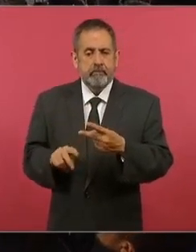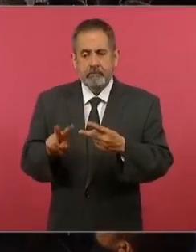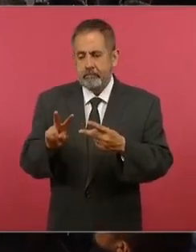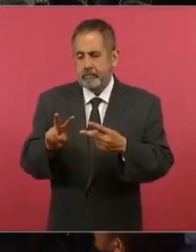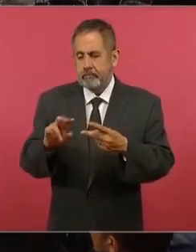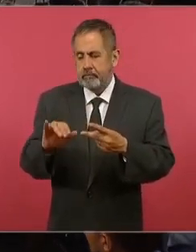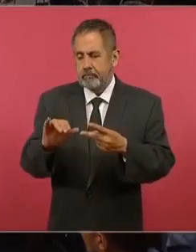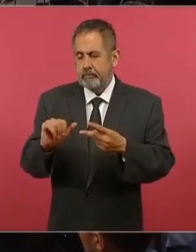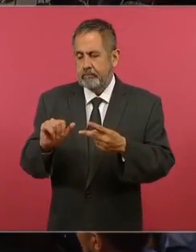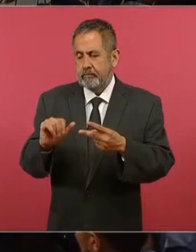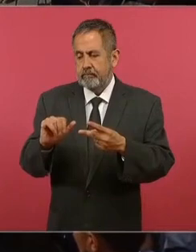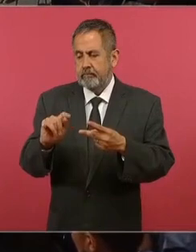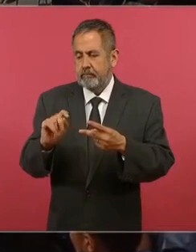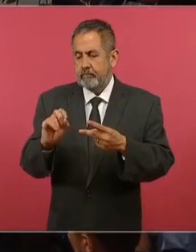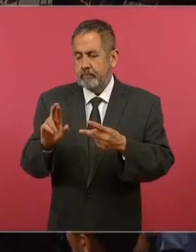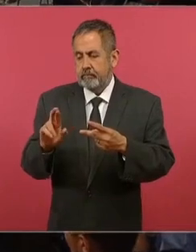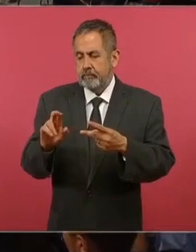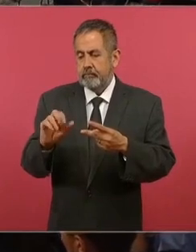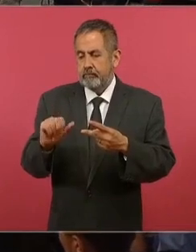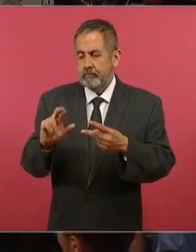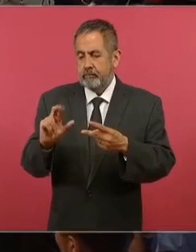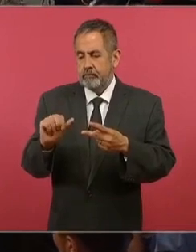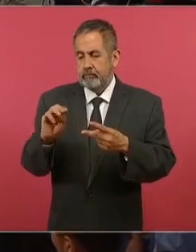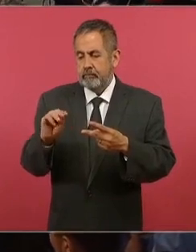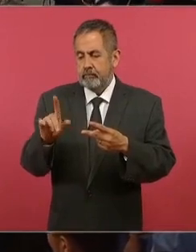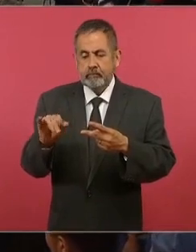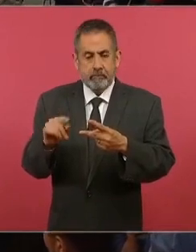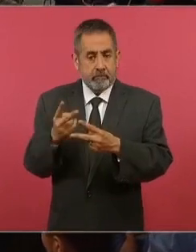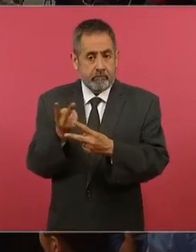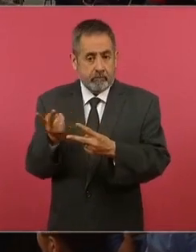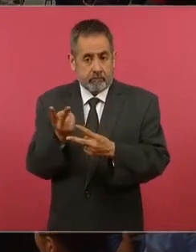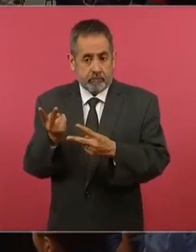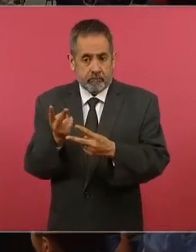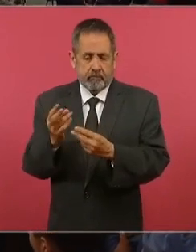Víctor Aramburu. A los dos, muchas